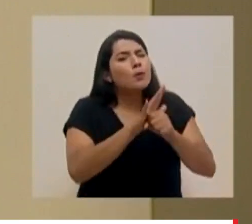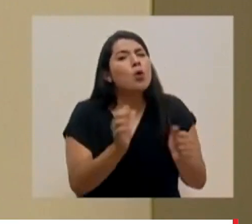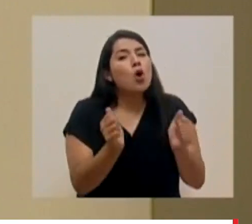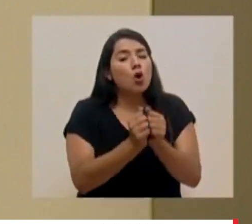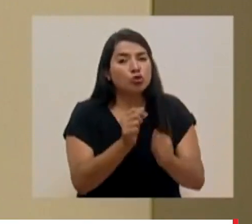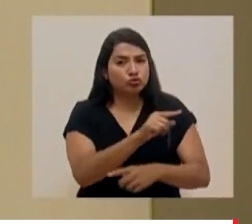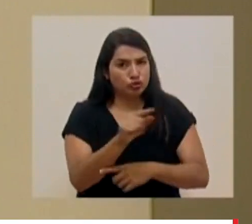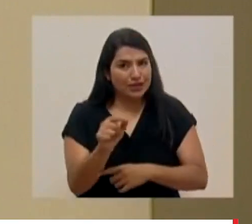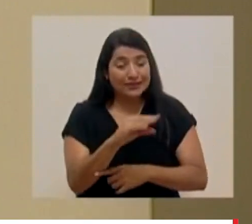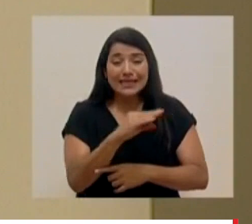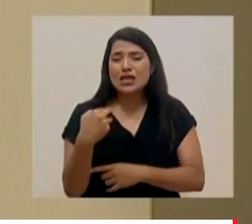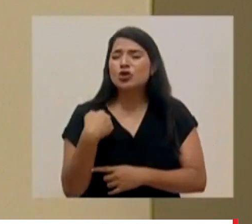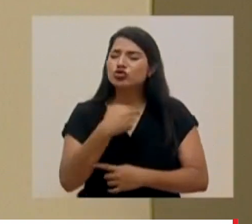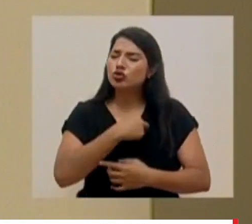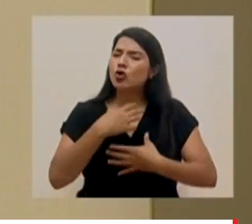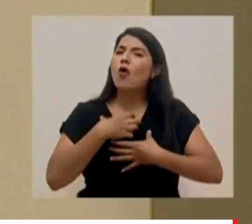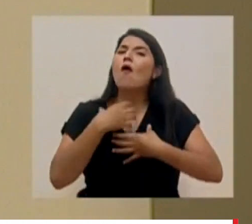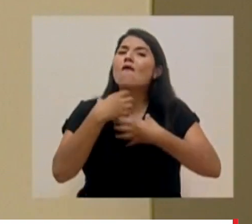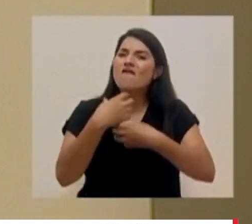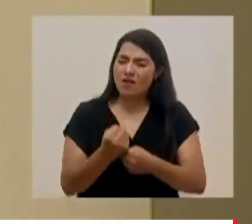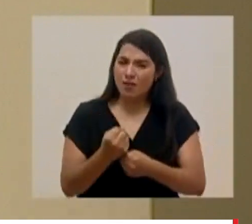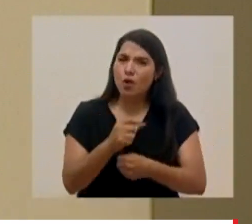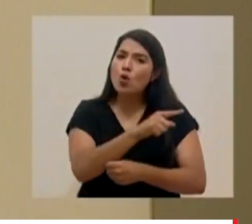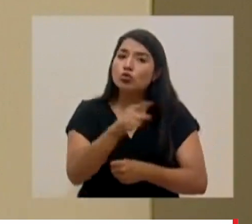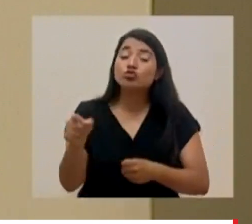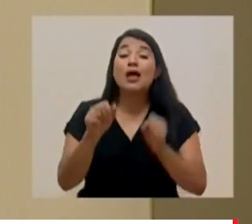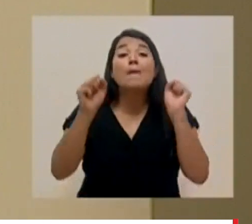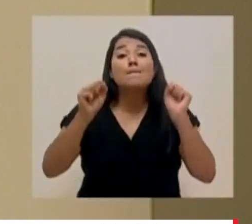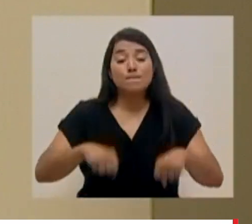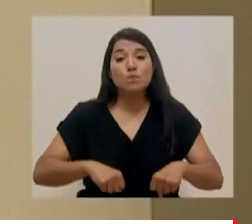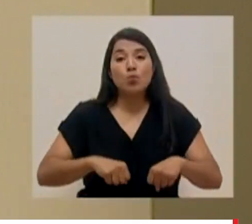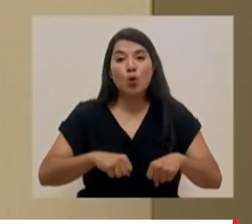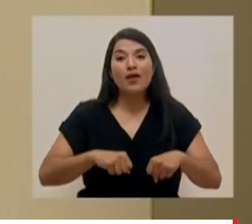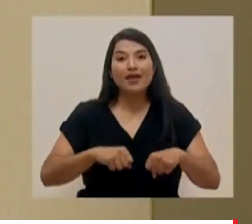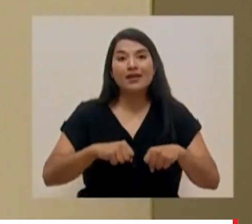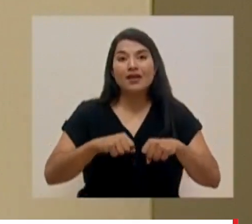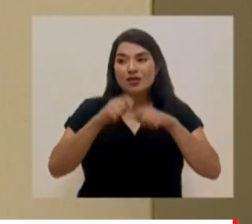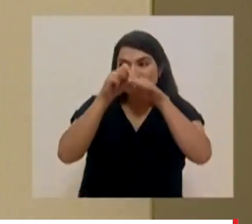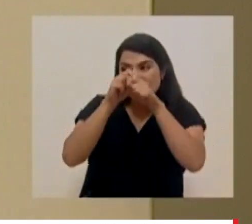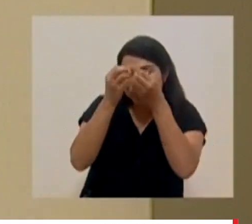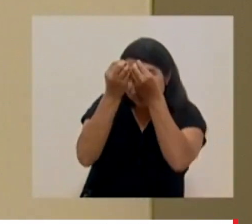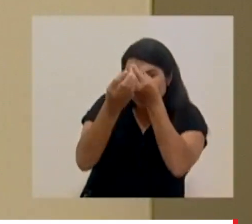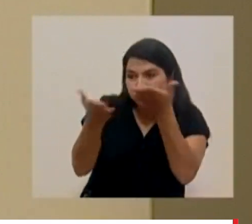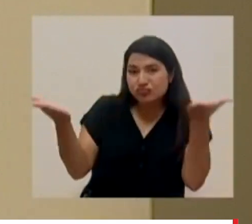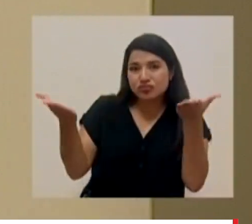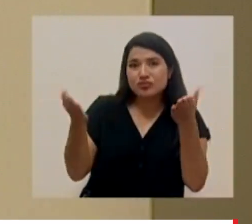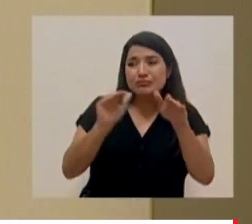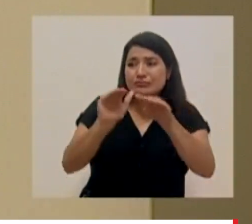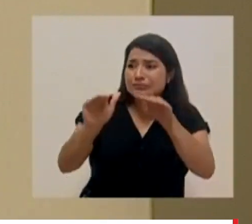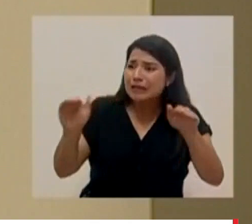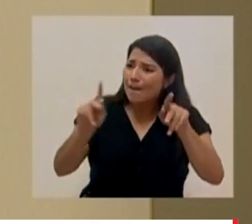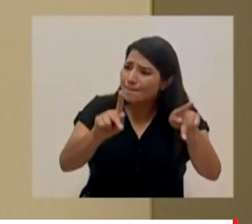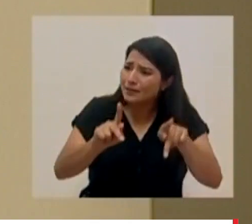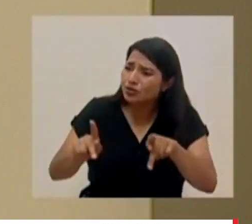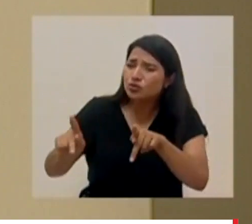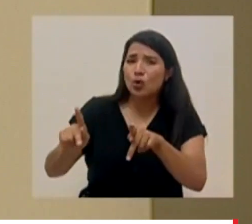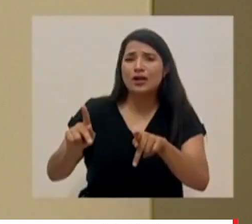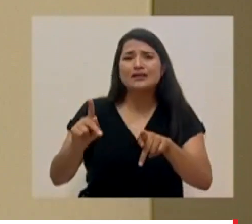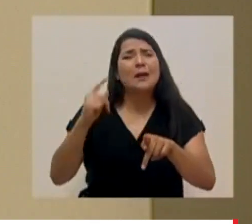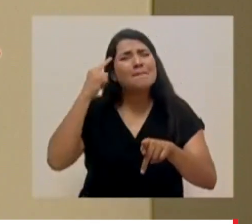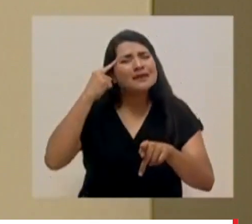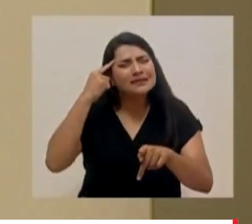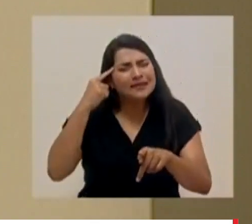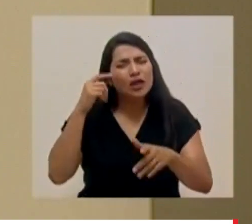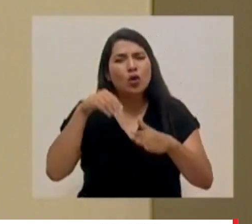ustedes y que confiamos en que ustedes hagan réplica de este mensaje pensando en cada uno, en sus